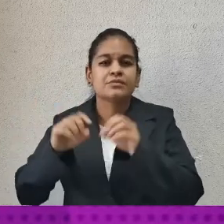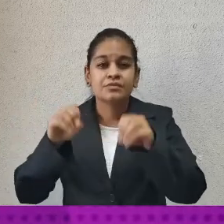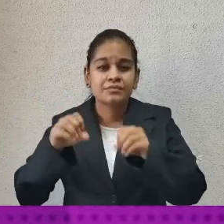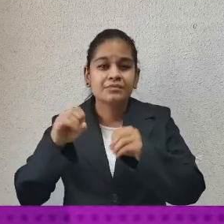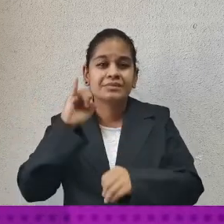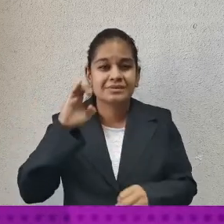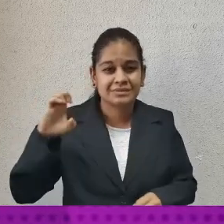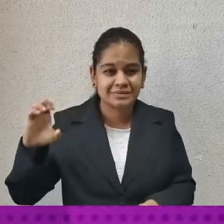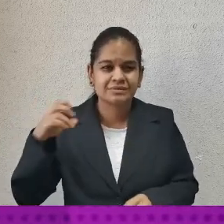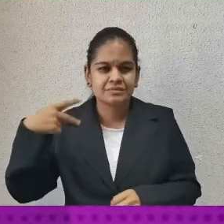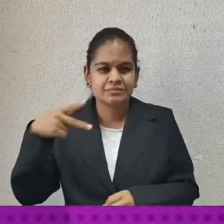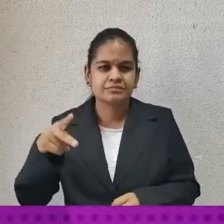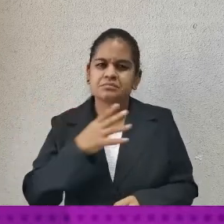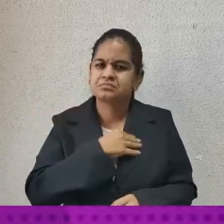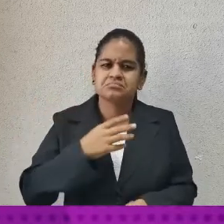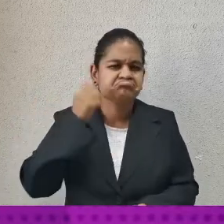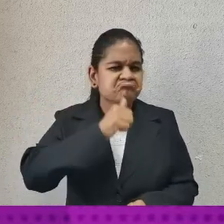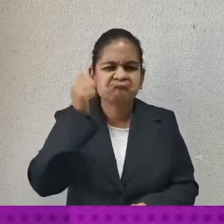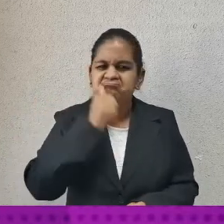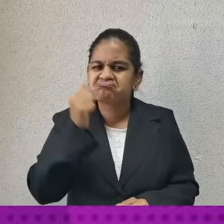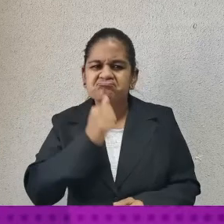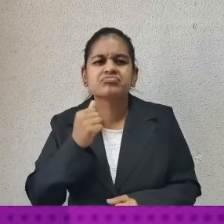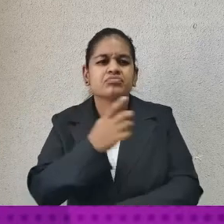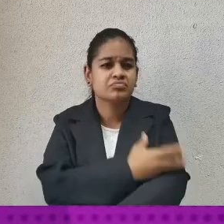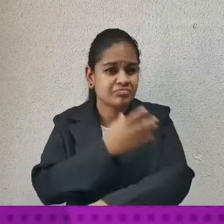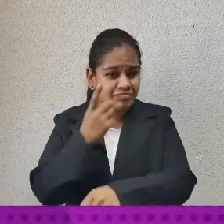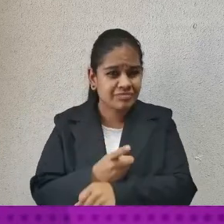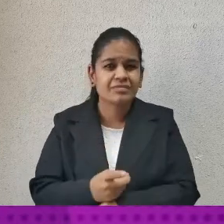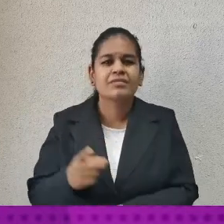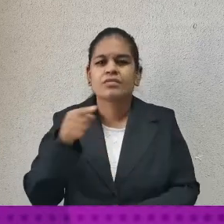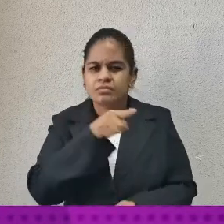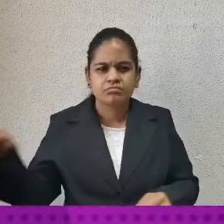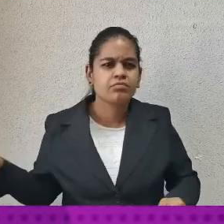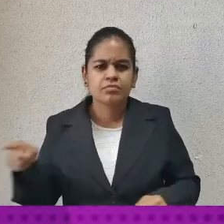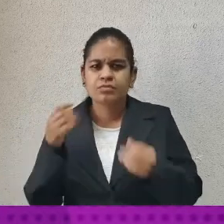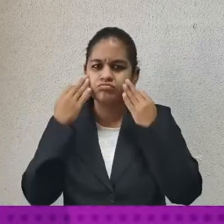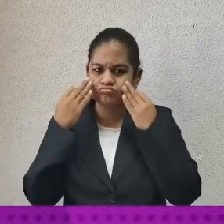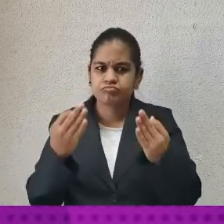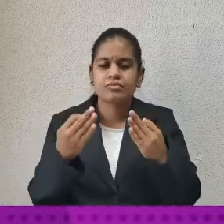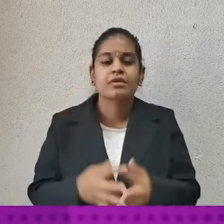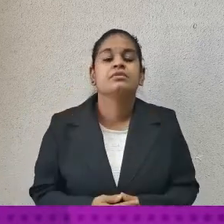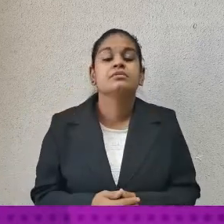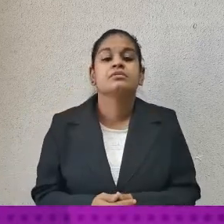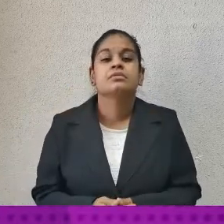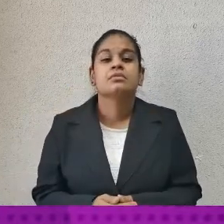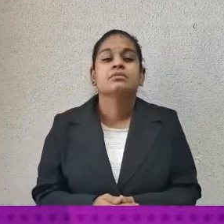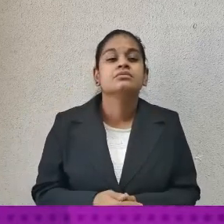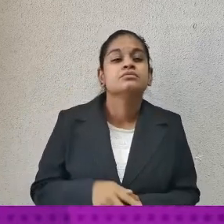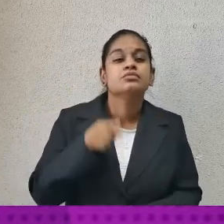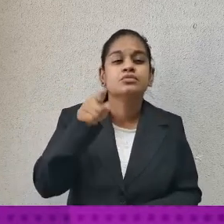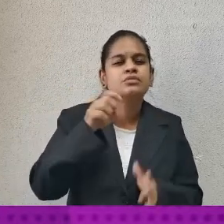transparencia. Es decir, la ciudadanía ha podido ver, sea como observador electoral, sea como